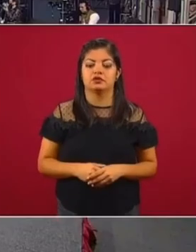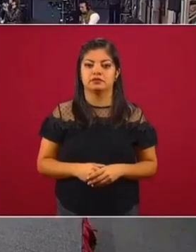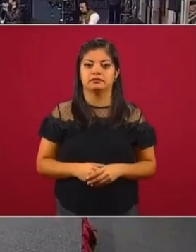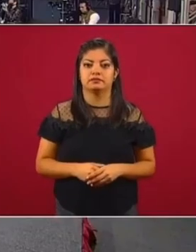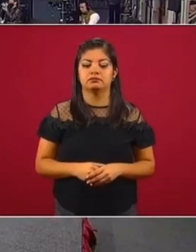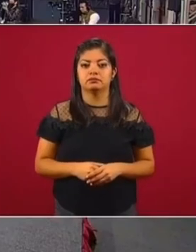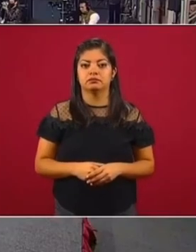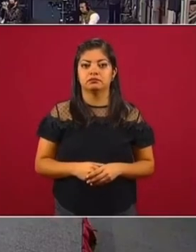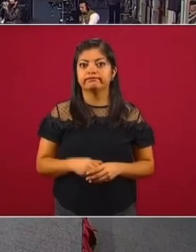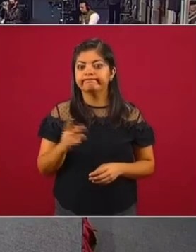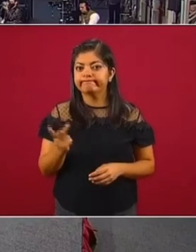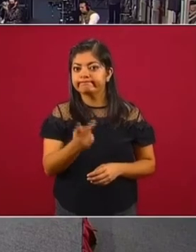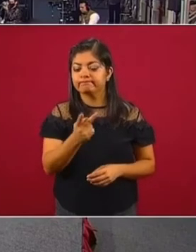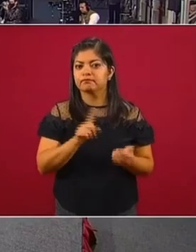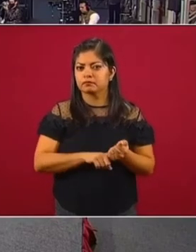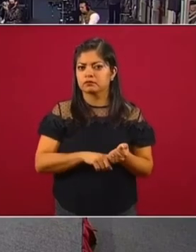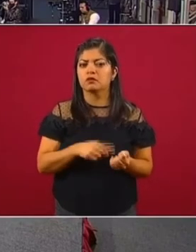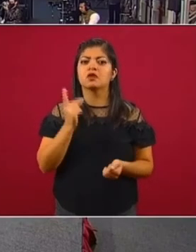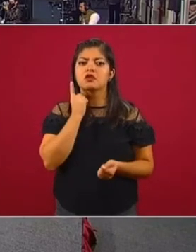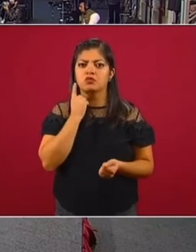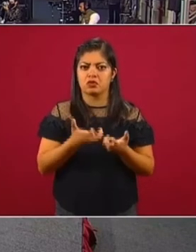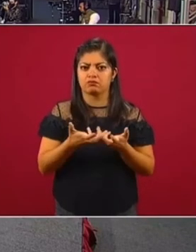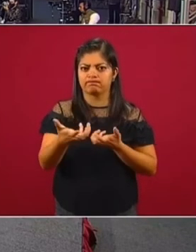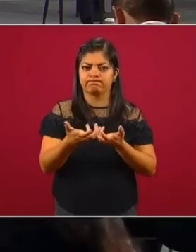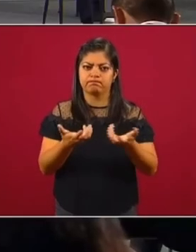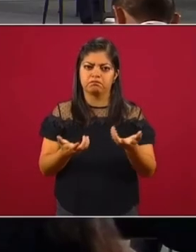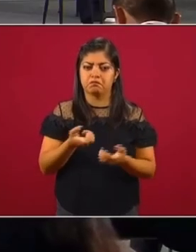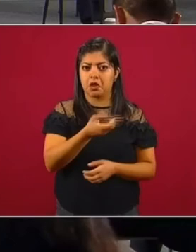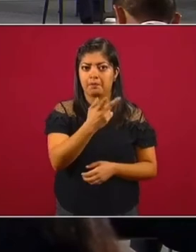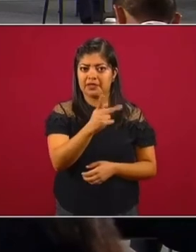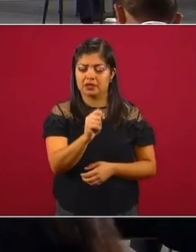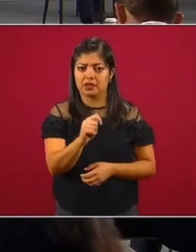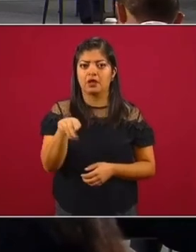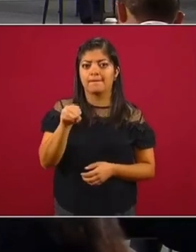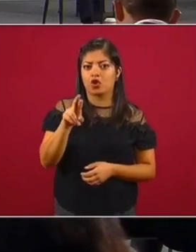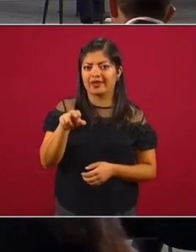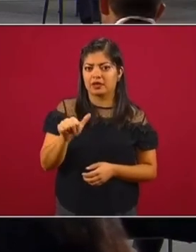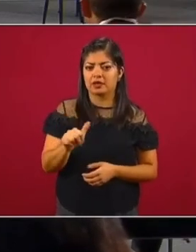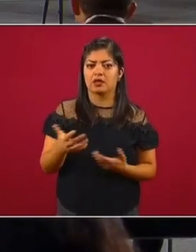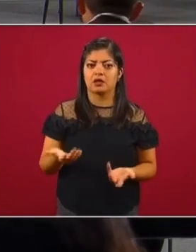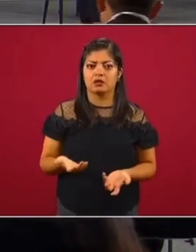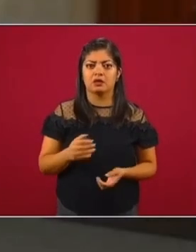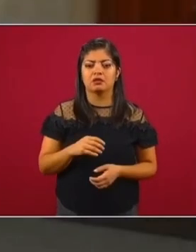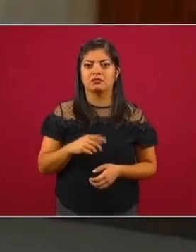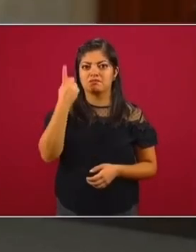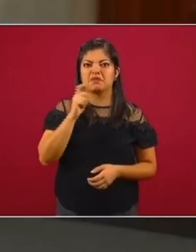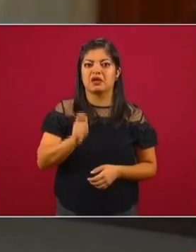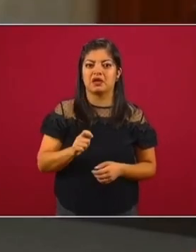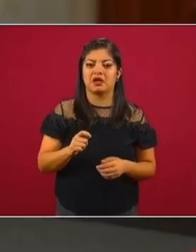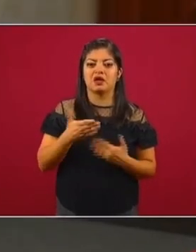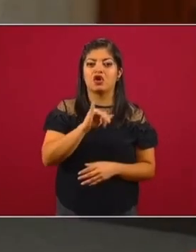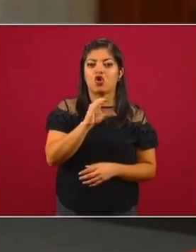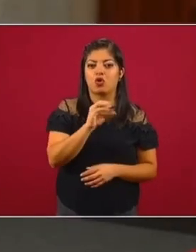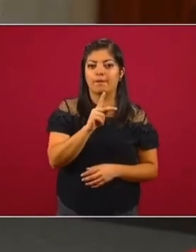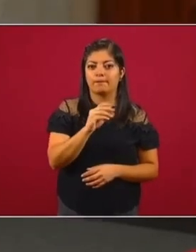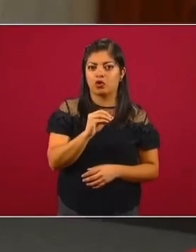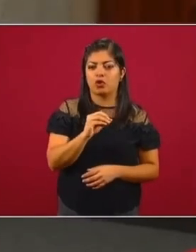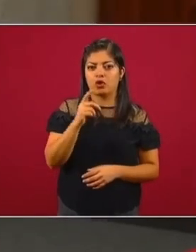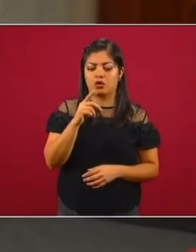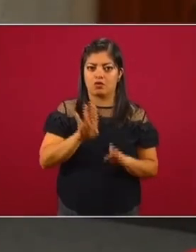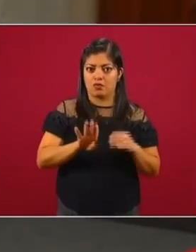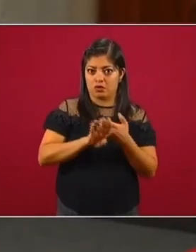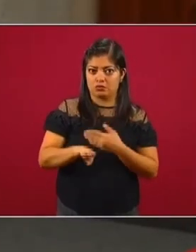una división entre los diputados, sobre todo diputados del PT y algunos de Morena, que están pidiendo que la Jocopo rechace las quintetas